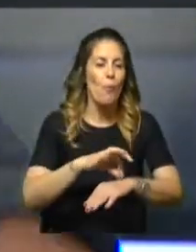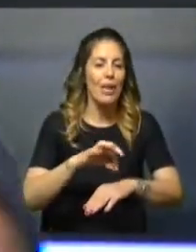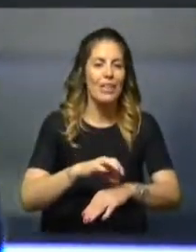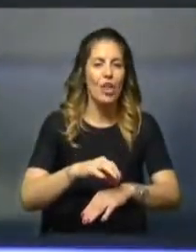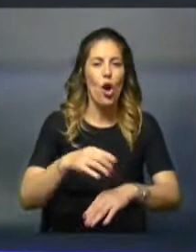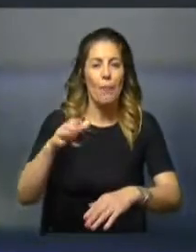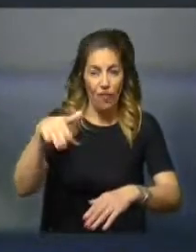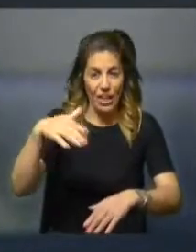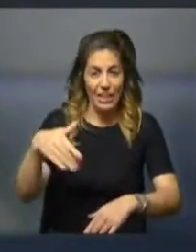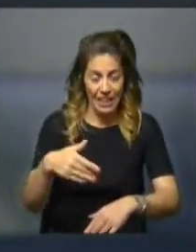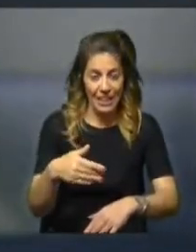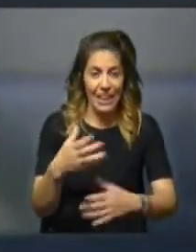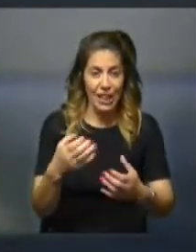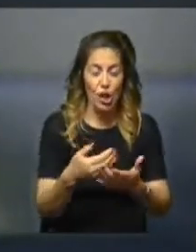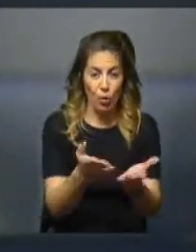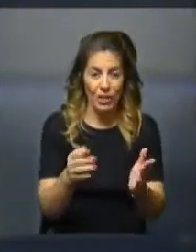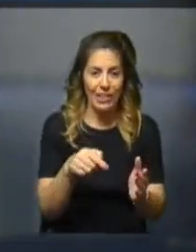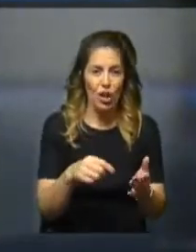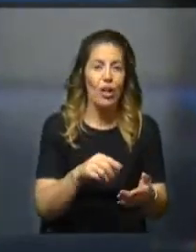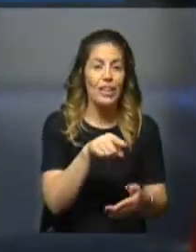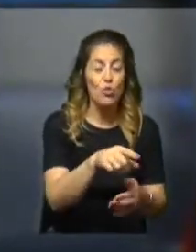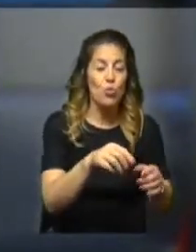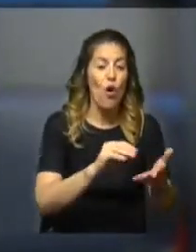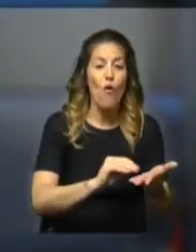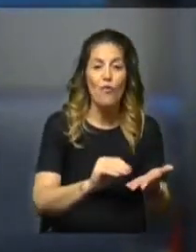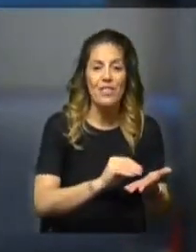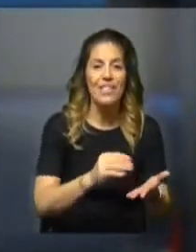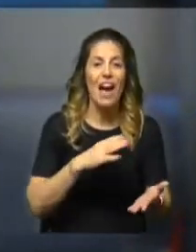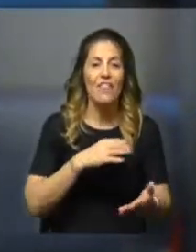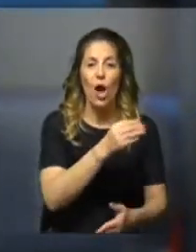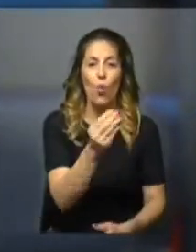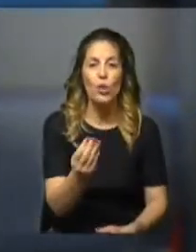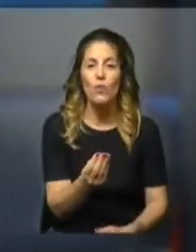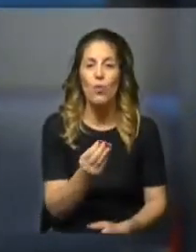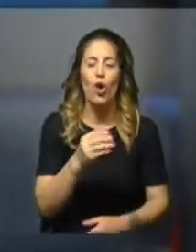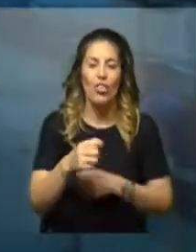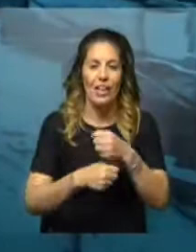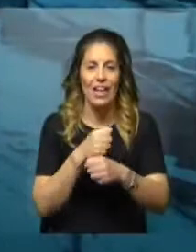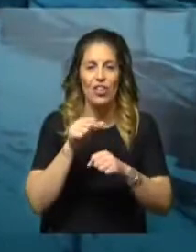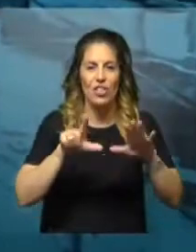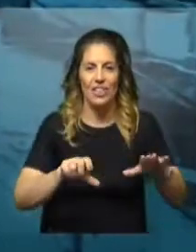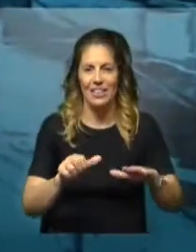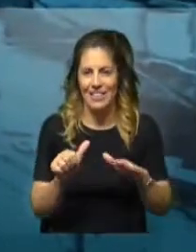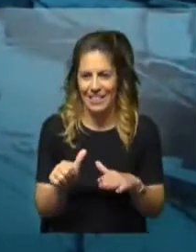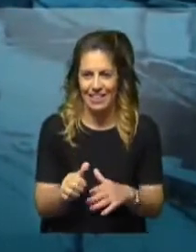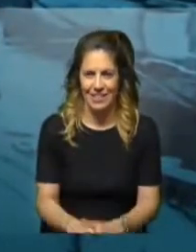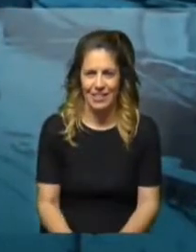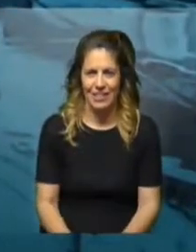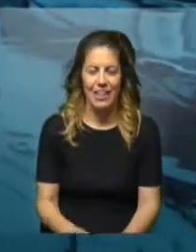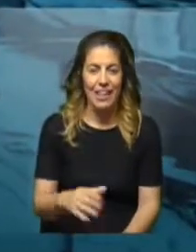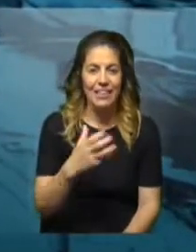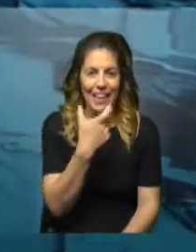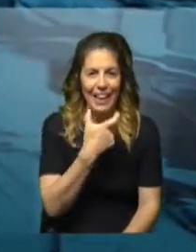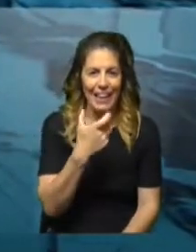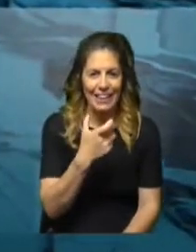quiero mostrar algo en su consultorio Todavía tenía un dibujo del año 76 pero nada te reíste con lo del continental